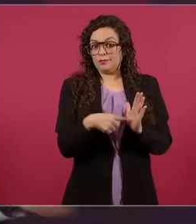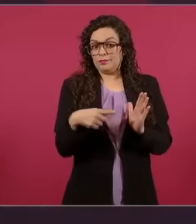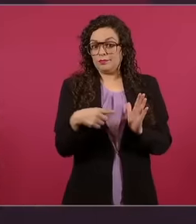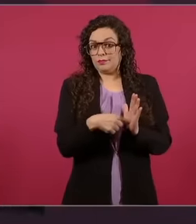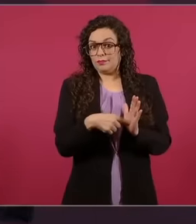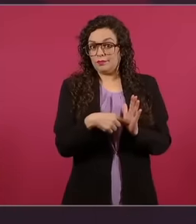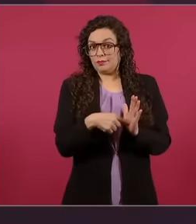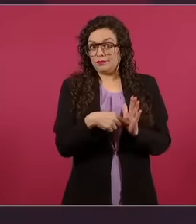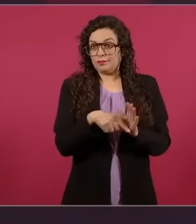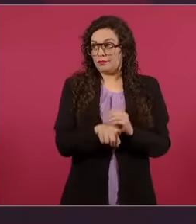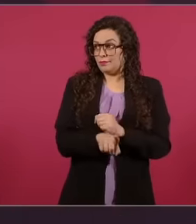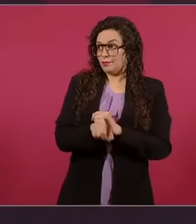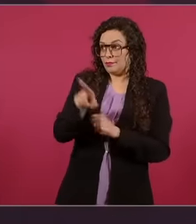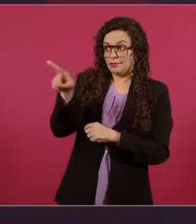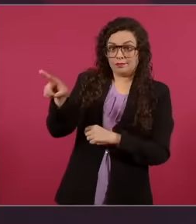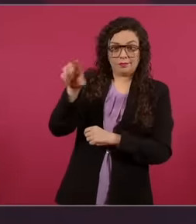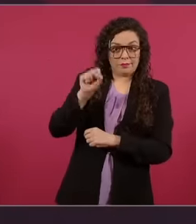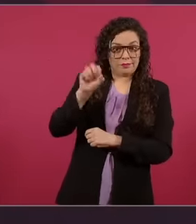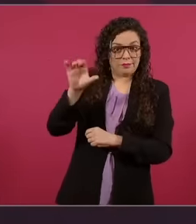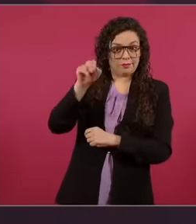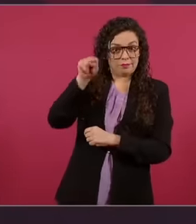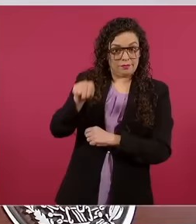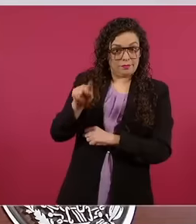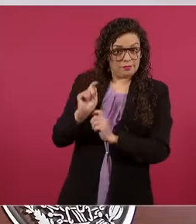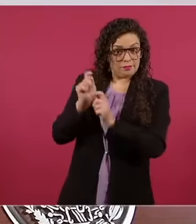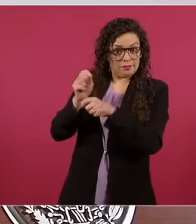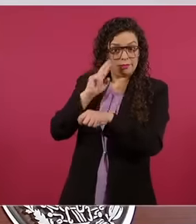a la Corte,